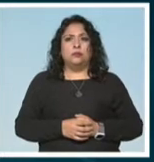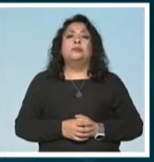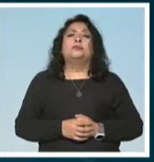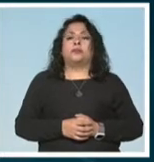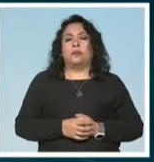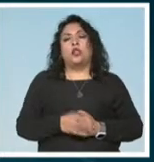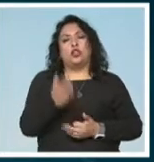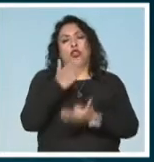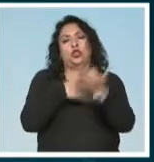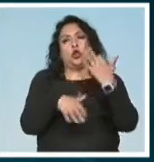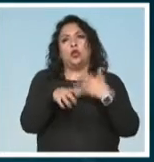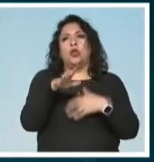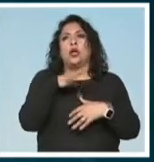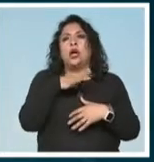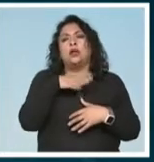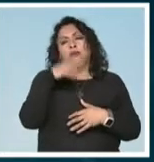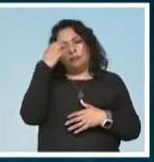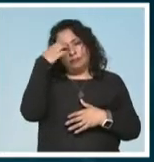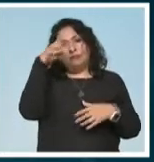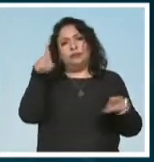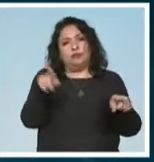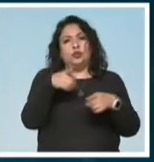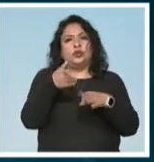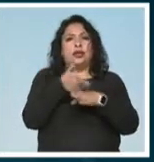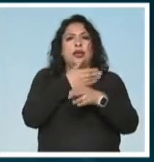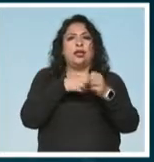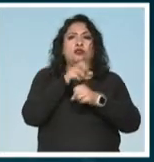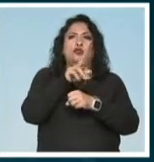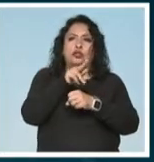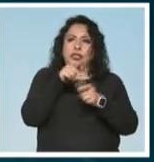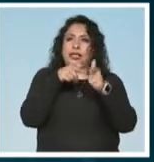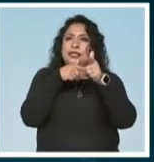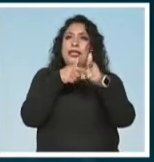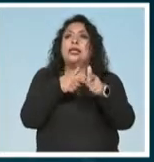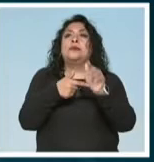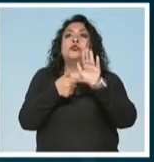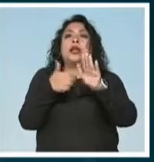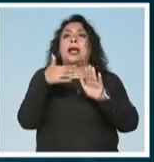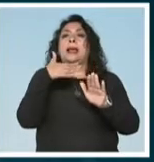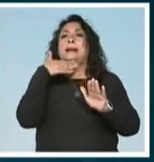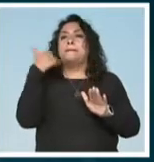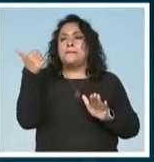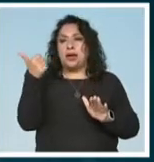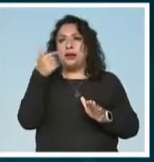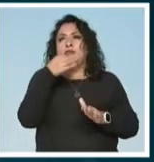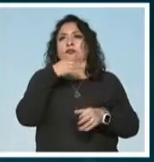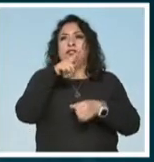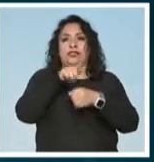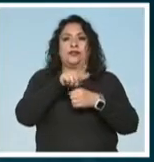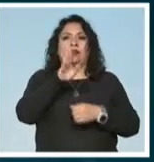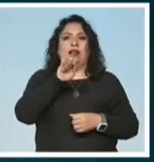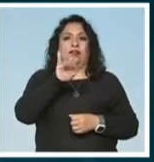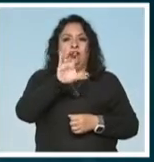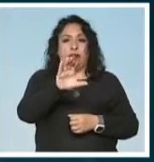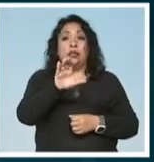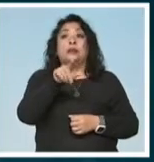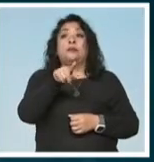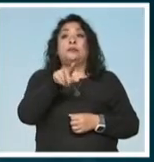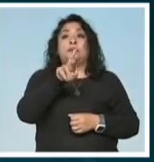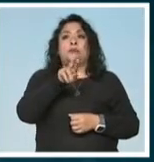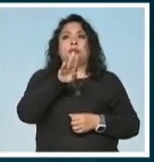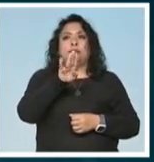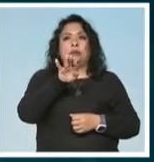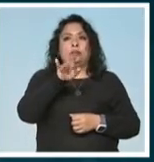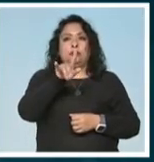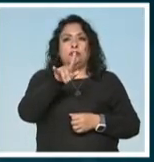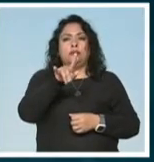Y para todos aquellos que tenemos nostalgia por la música de los 80s, continuamos con la oferta alemana en el Festival Internacional Cervantino. Este es Roosevelt